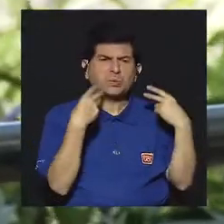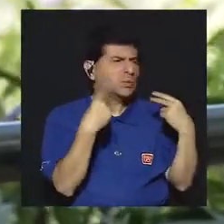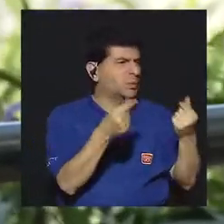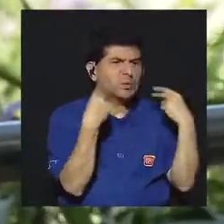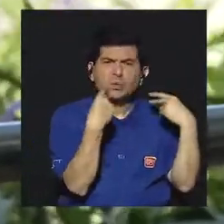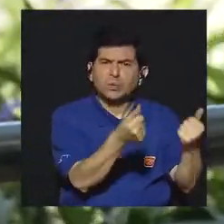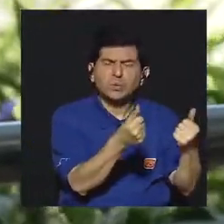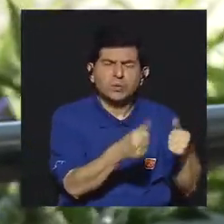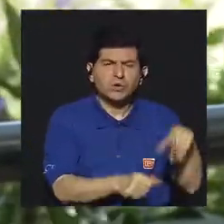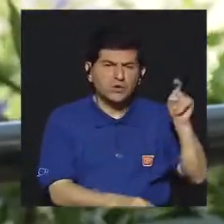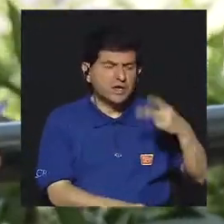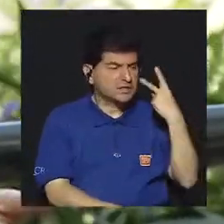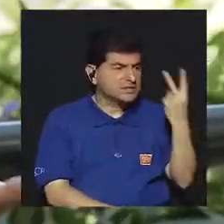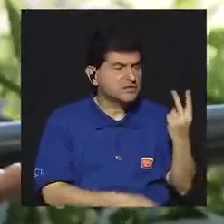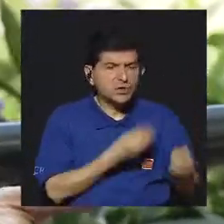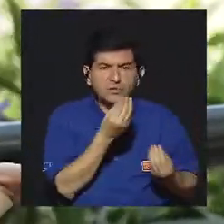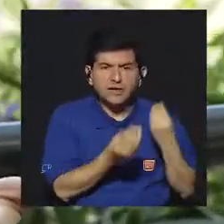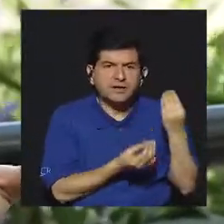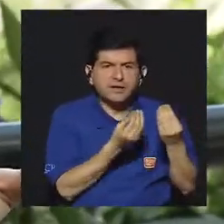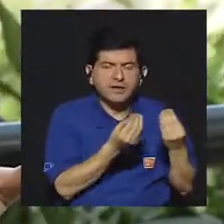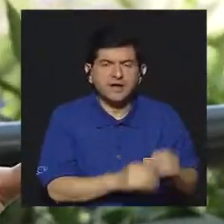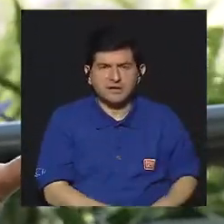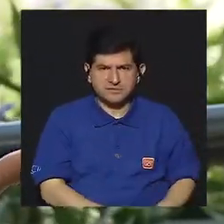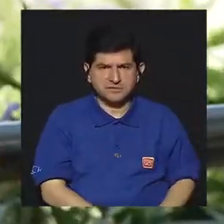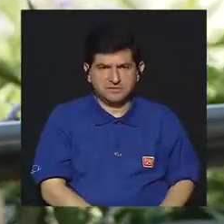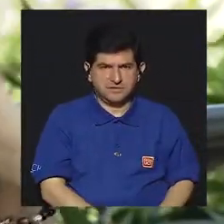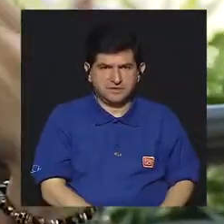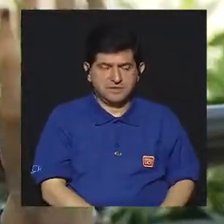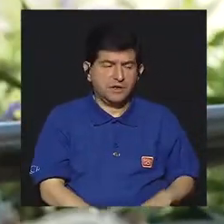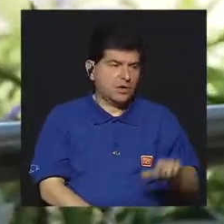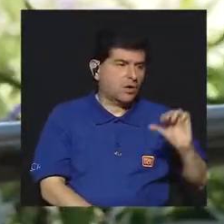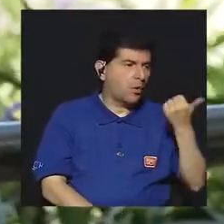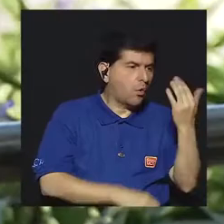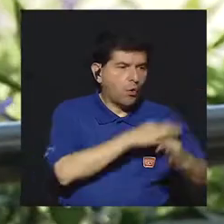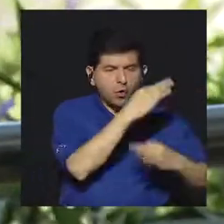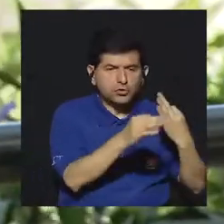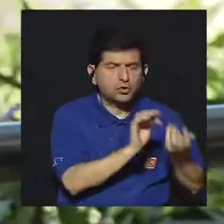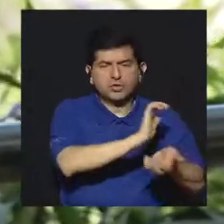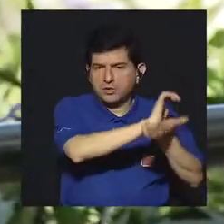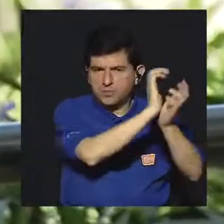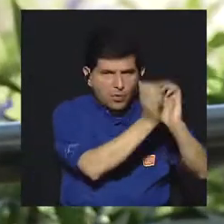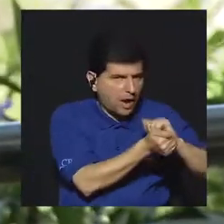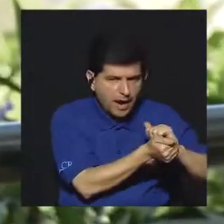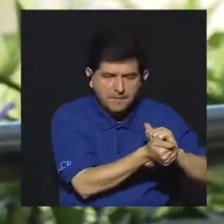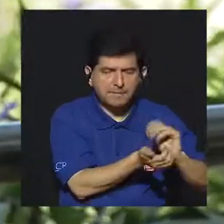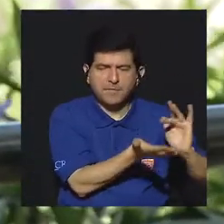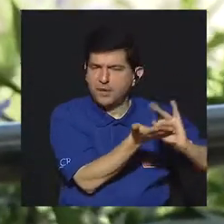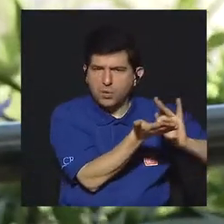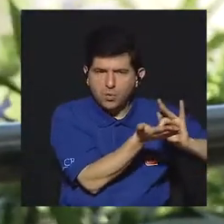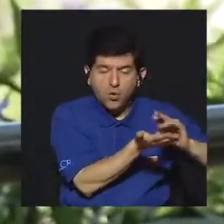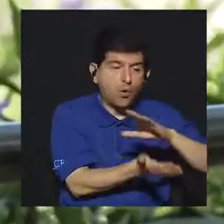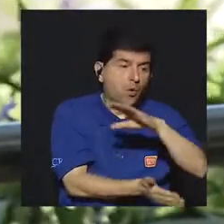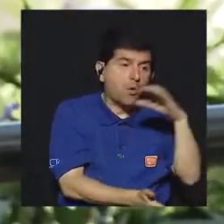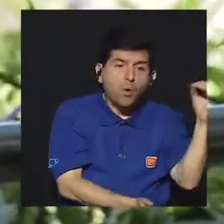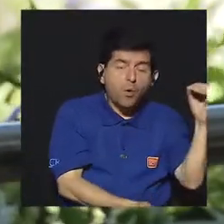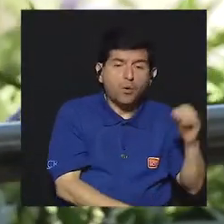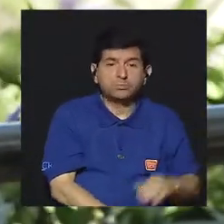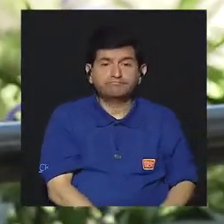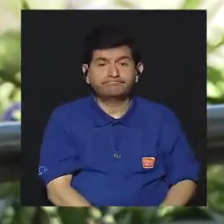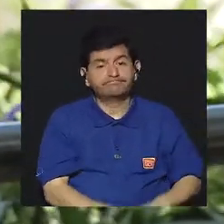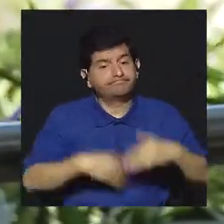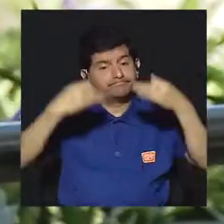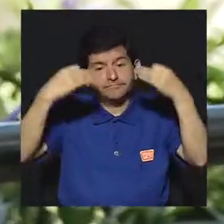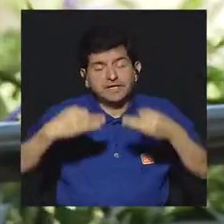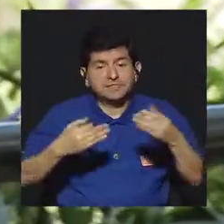rápido, necesito ver cómo podemos ver si hay algún tipo de cambio, si usted le pudiera recetar algo, o entonces